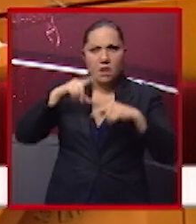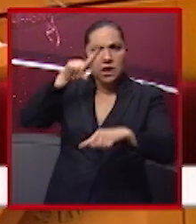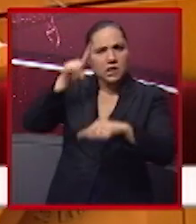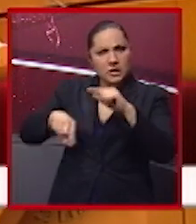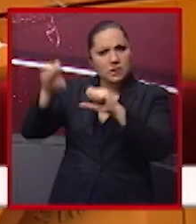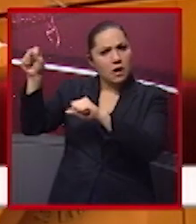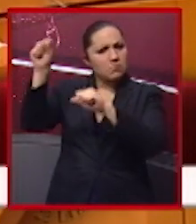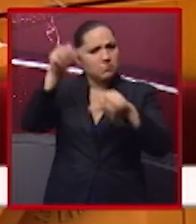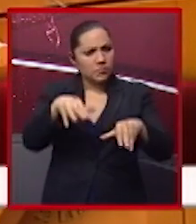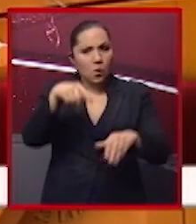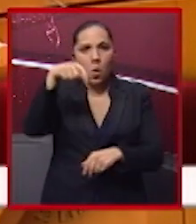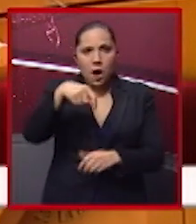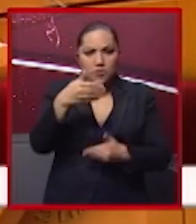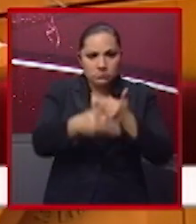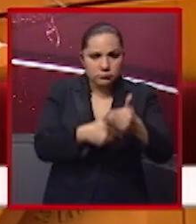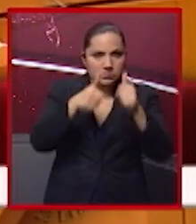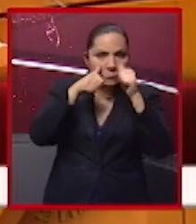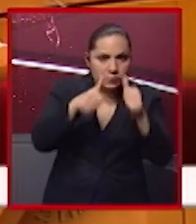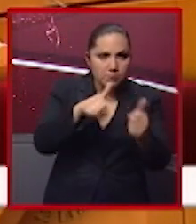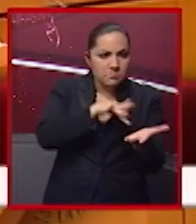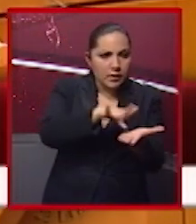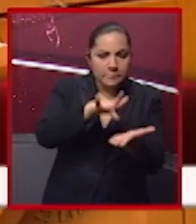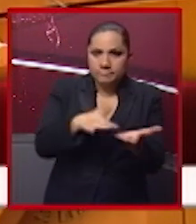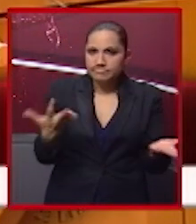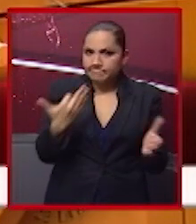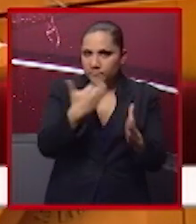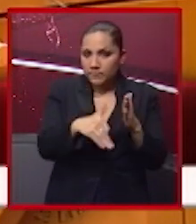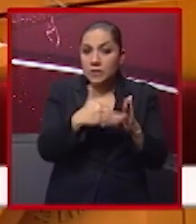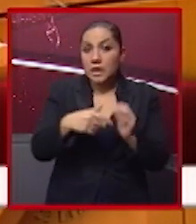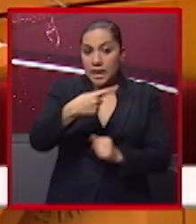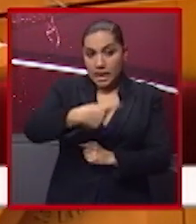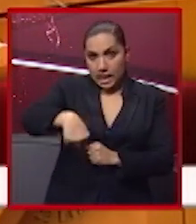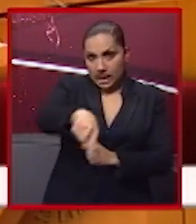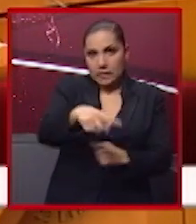estrategias emplea el actual gobierno para apoyar a los connacionales en retorno.